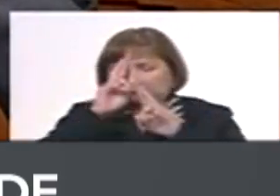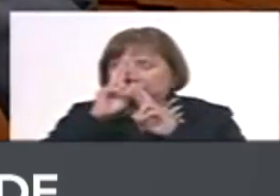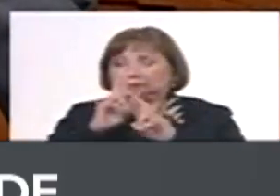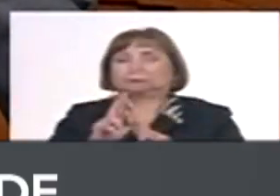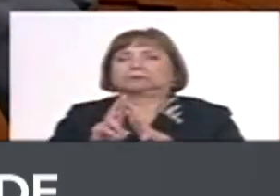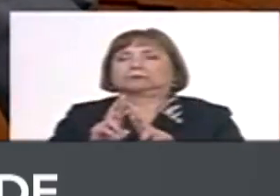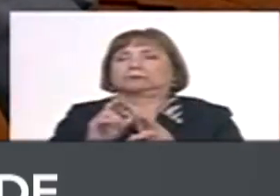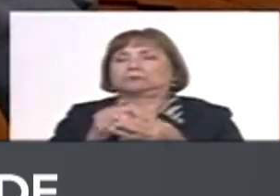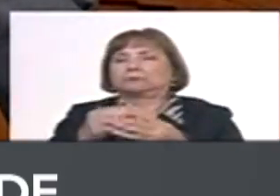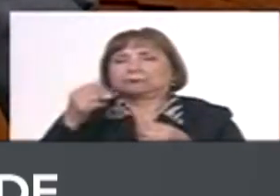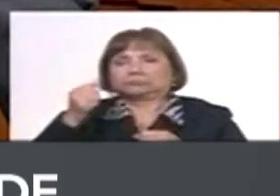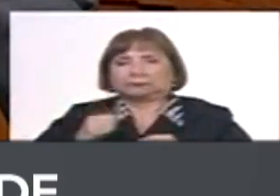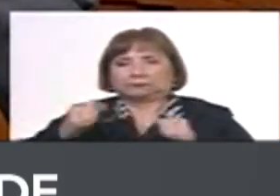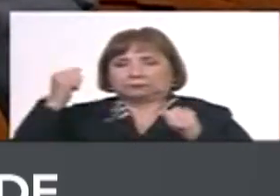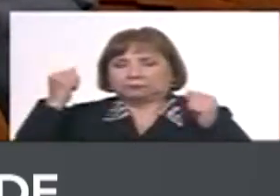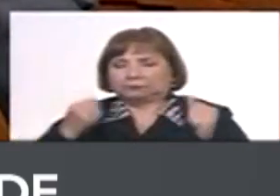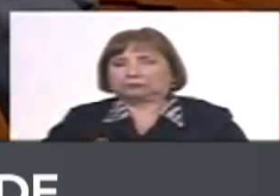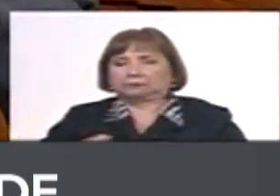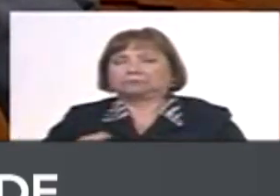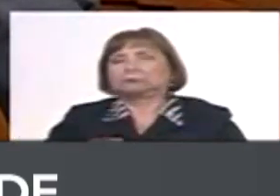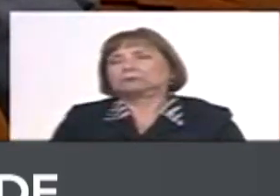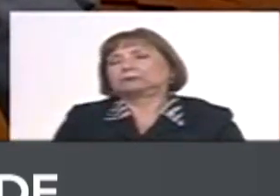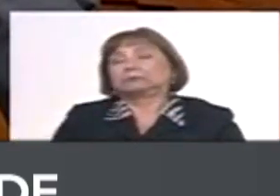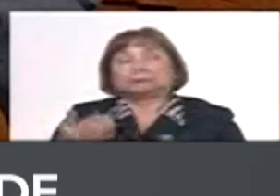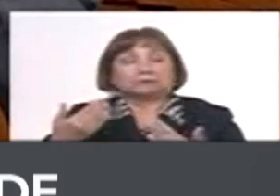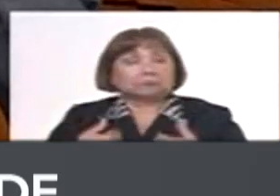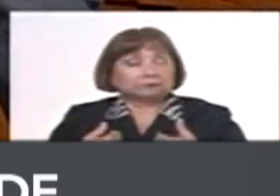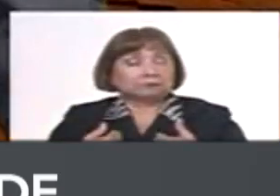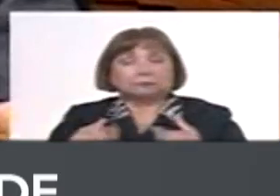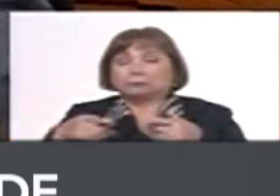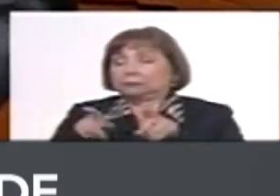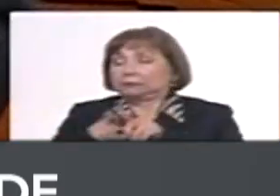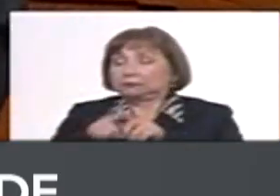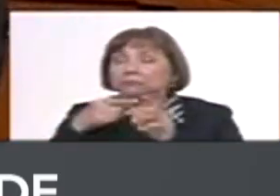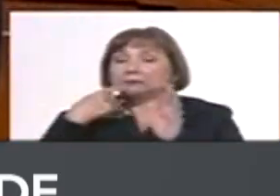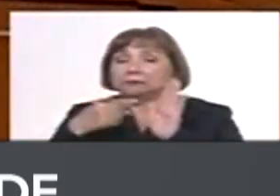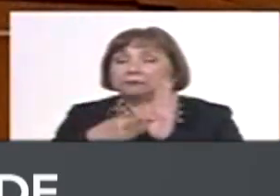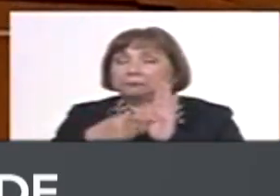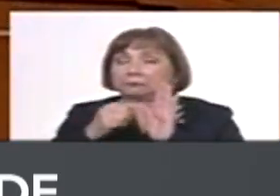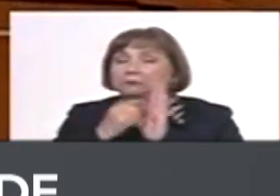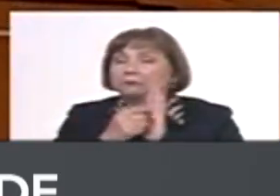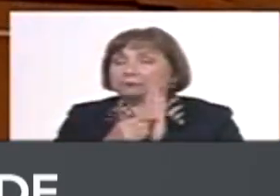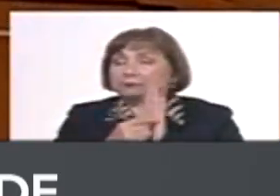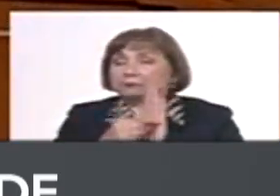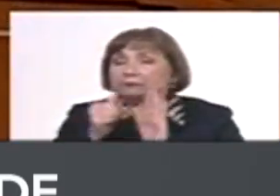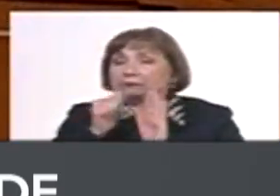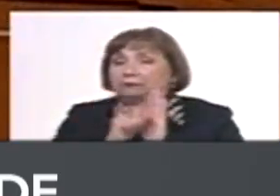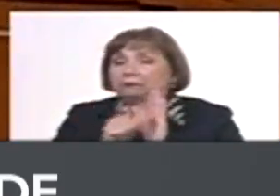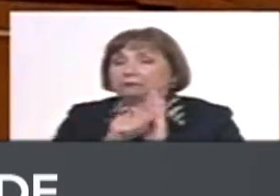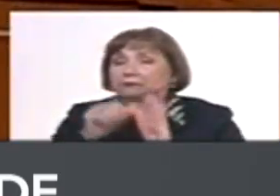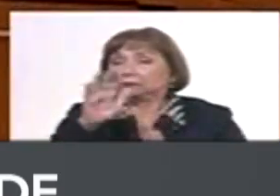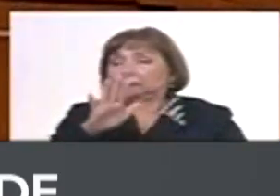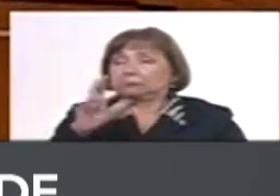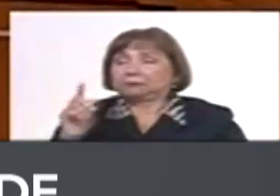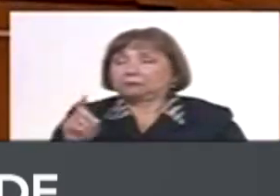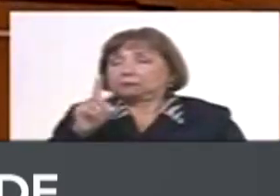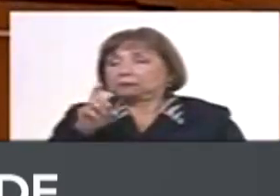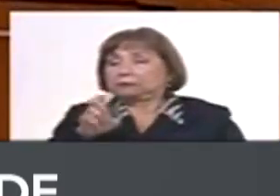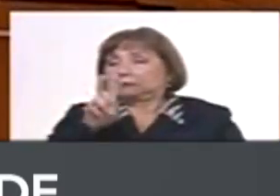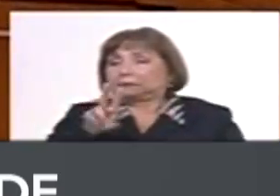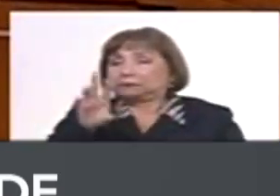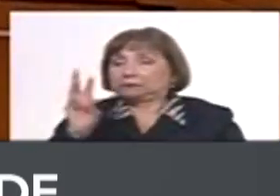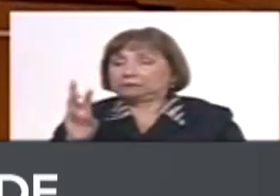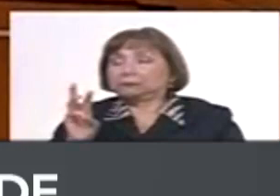respeto por la autonomía de poderes y de acuerdo con lo señalado en el artículo 51,